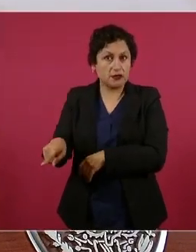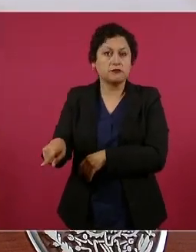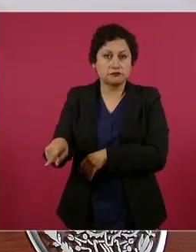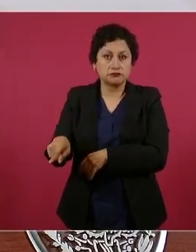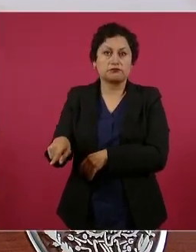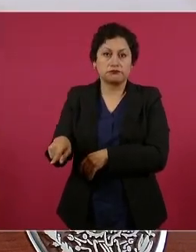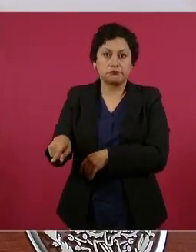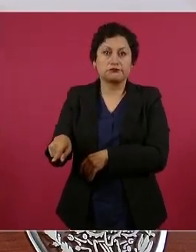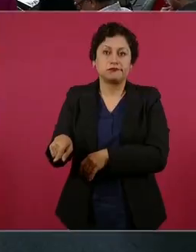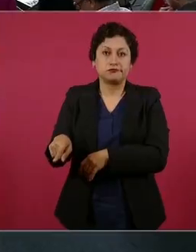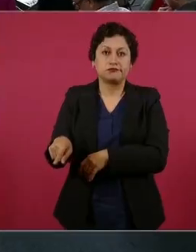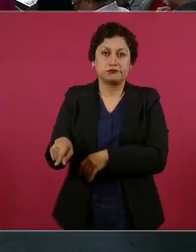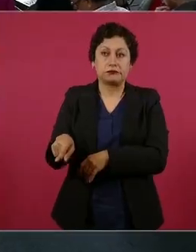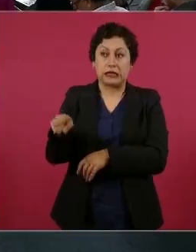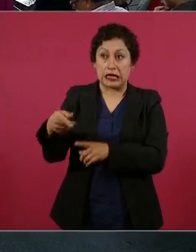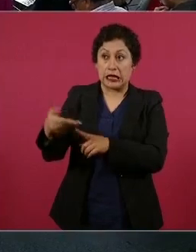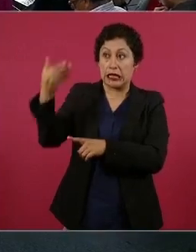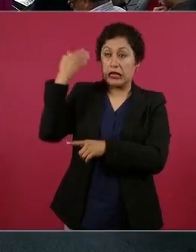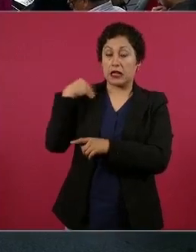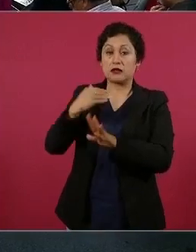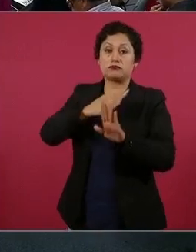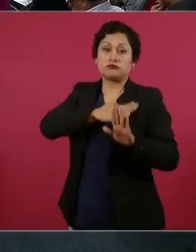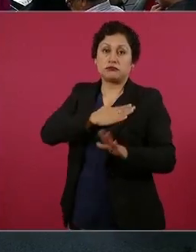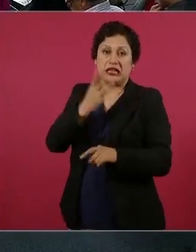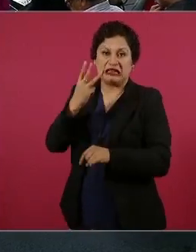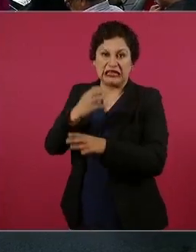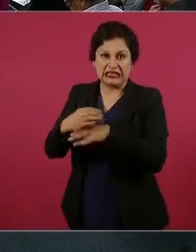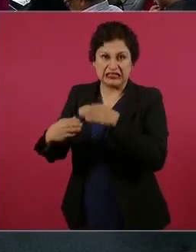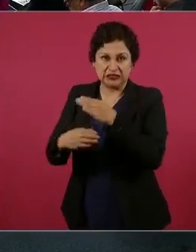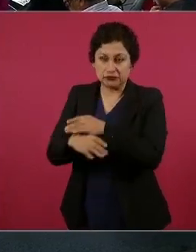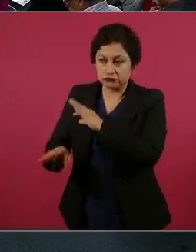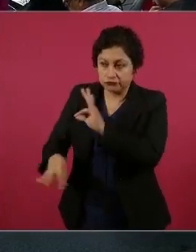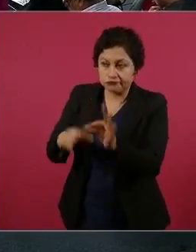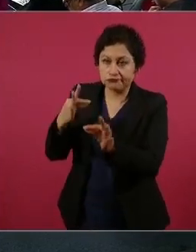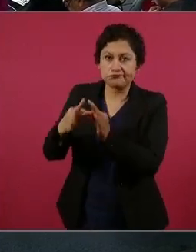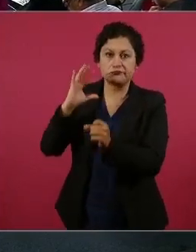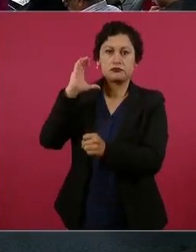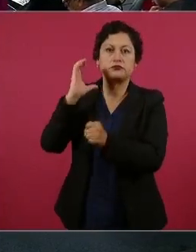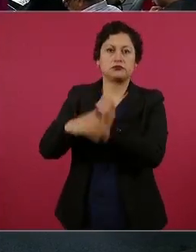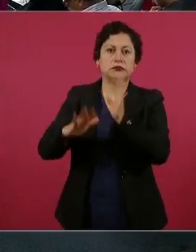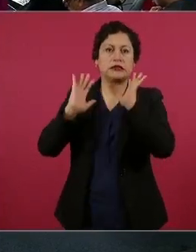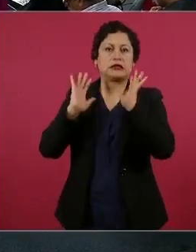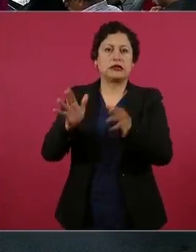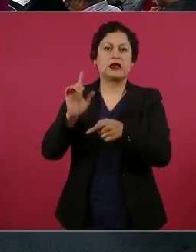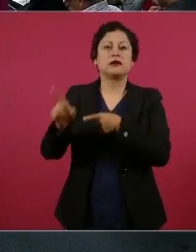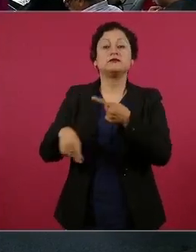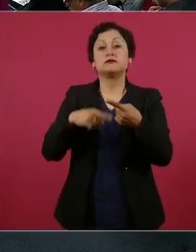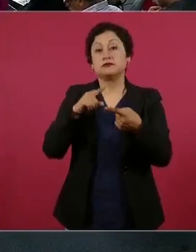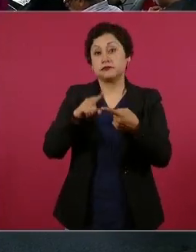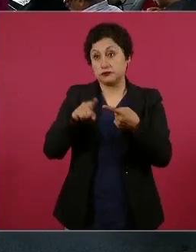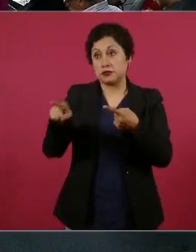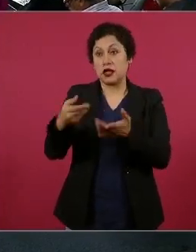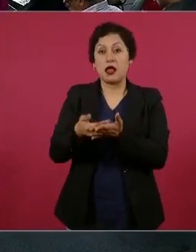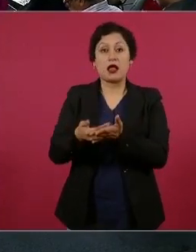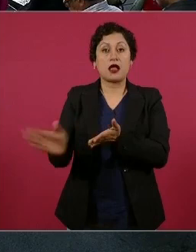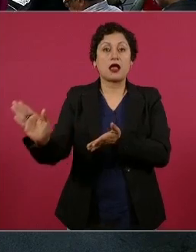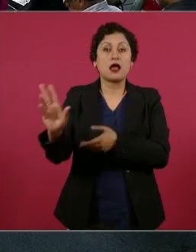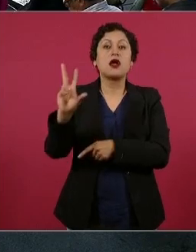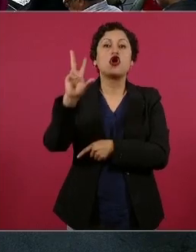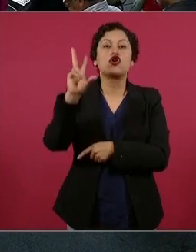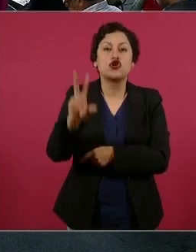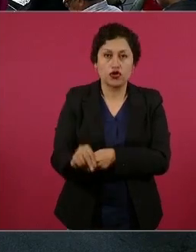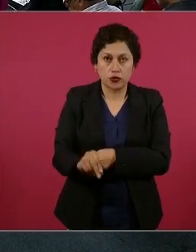3 compromisos. Primero, no despedir a nadie. Y eso también aplicó para el